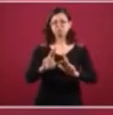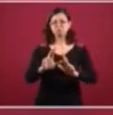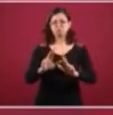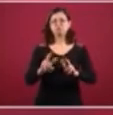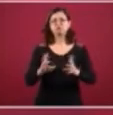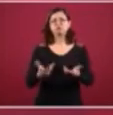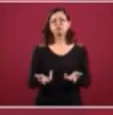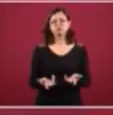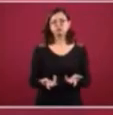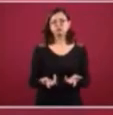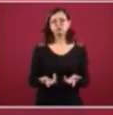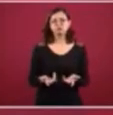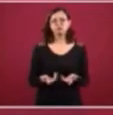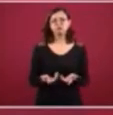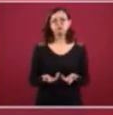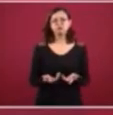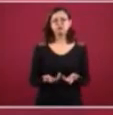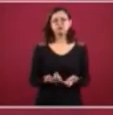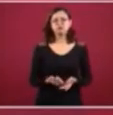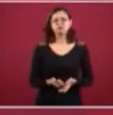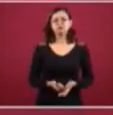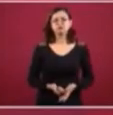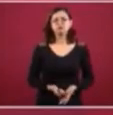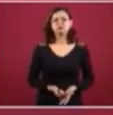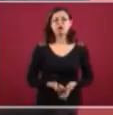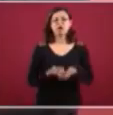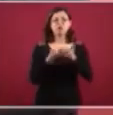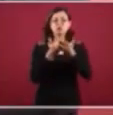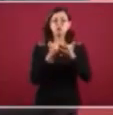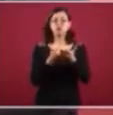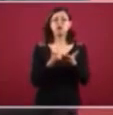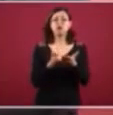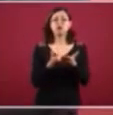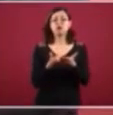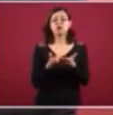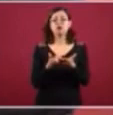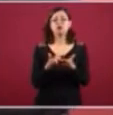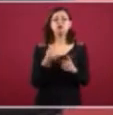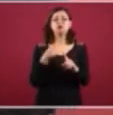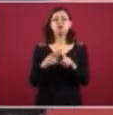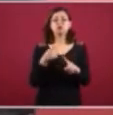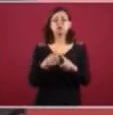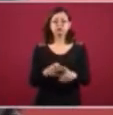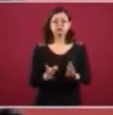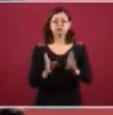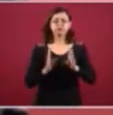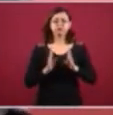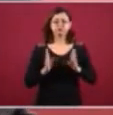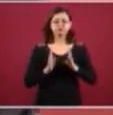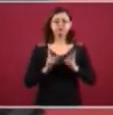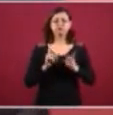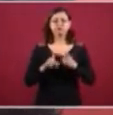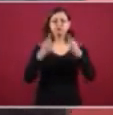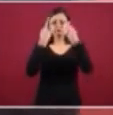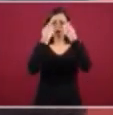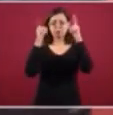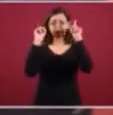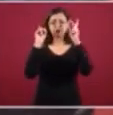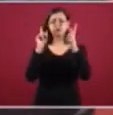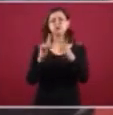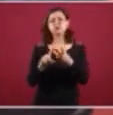y nos está ayudando mucho el ejército y nos está ayudando mucho la marina,